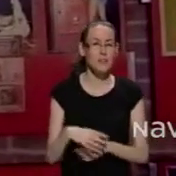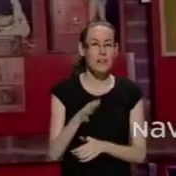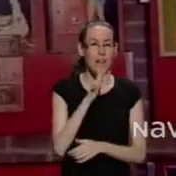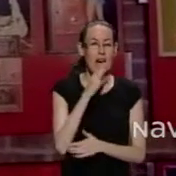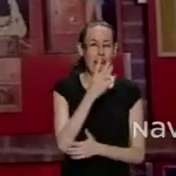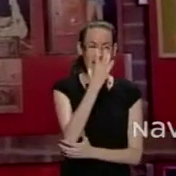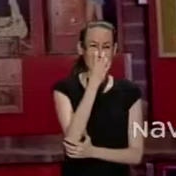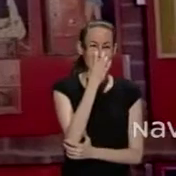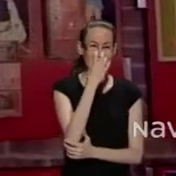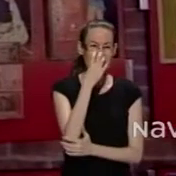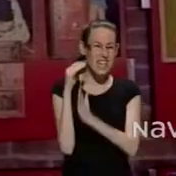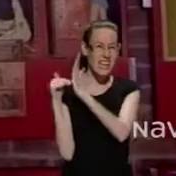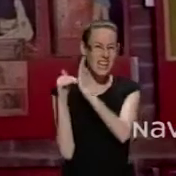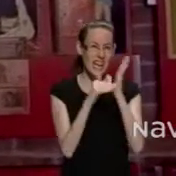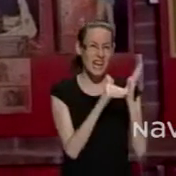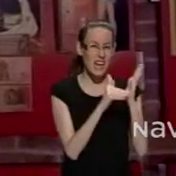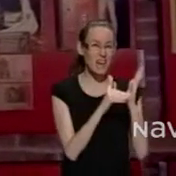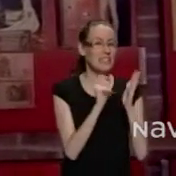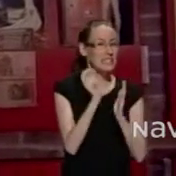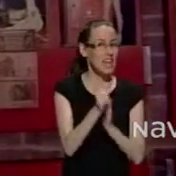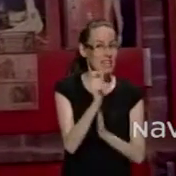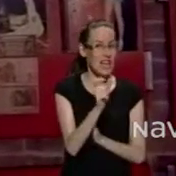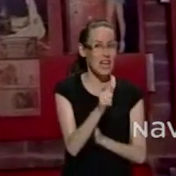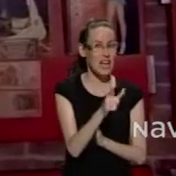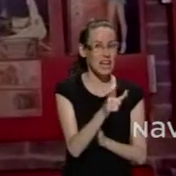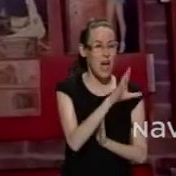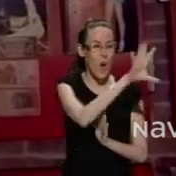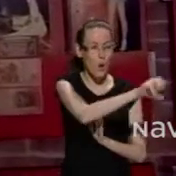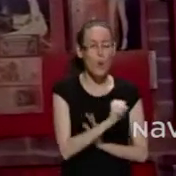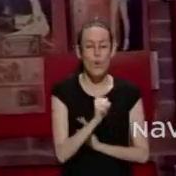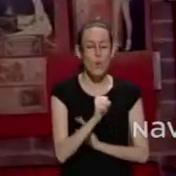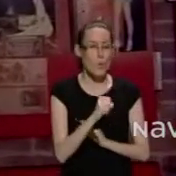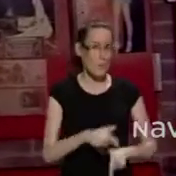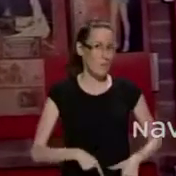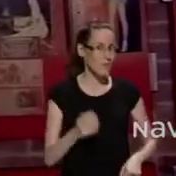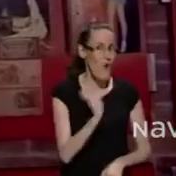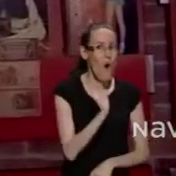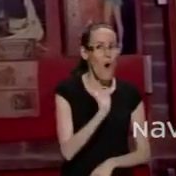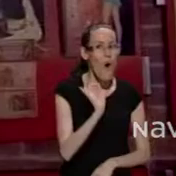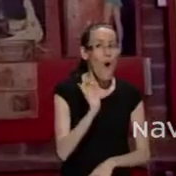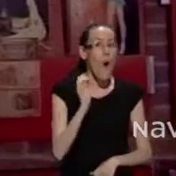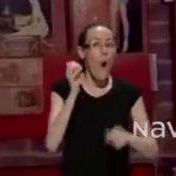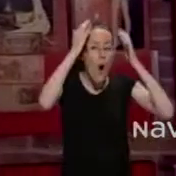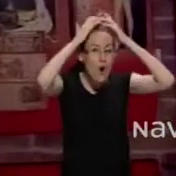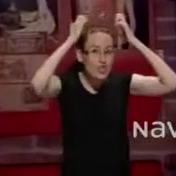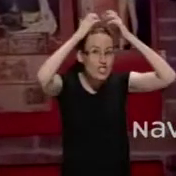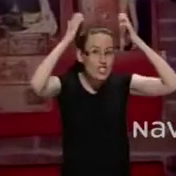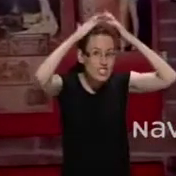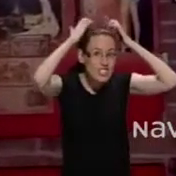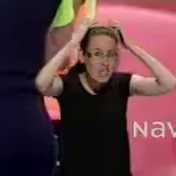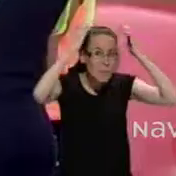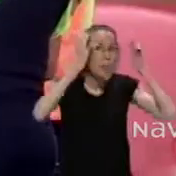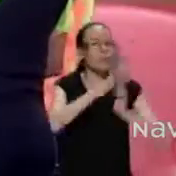llevan muchas de esas prendas o libros o champú, cosas que los peregrinos de por sí no se llevarían, ¿no?